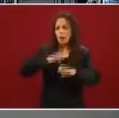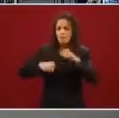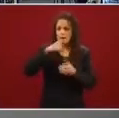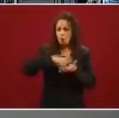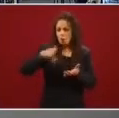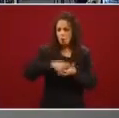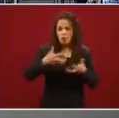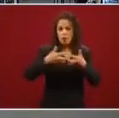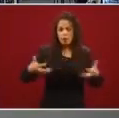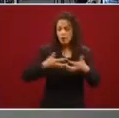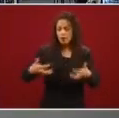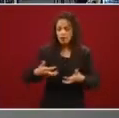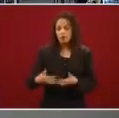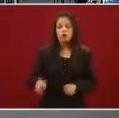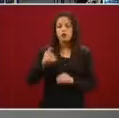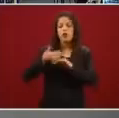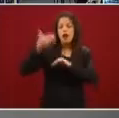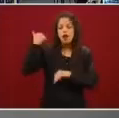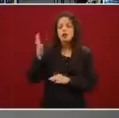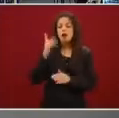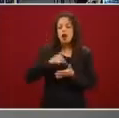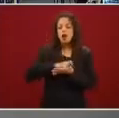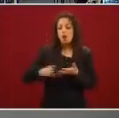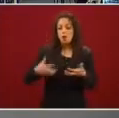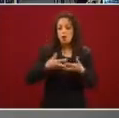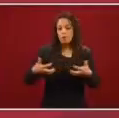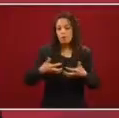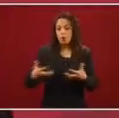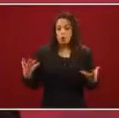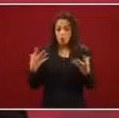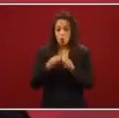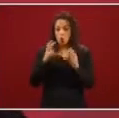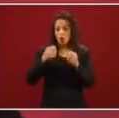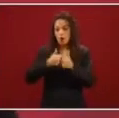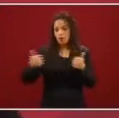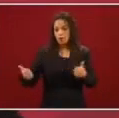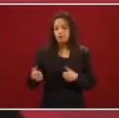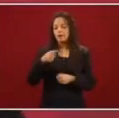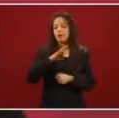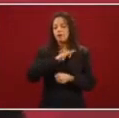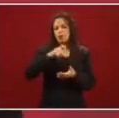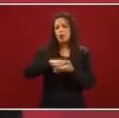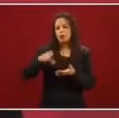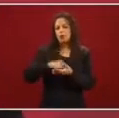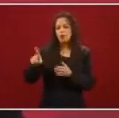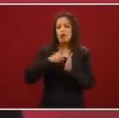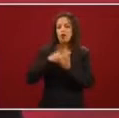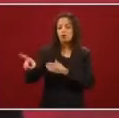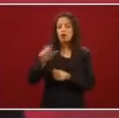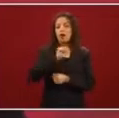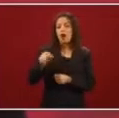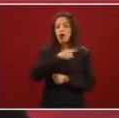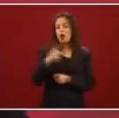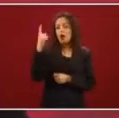está comprando compró terrenos y uno puede comprar separado o junto los derechos de agua de la agricultura, y